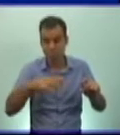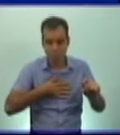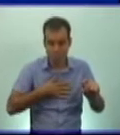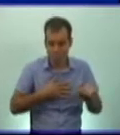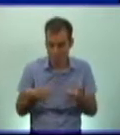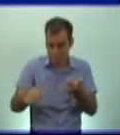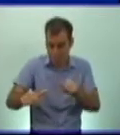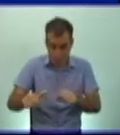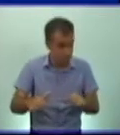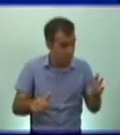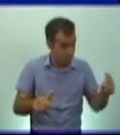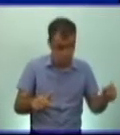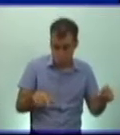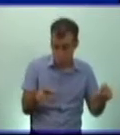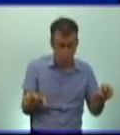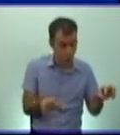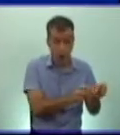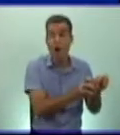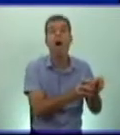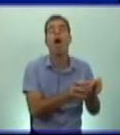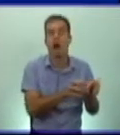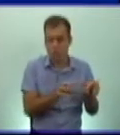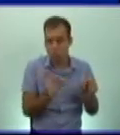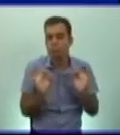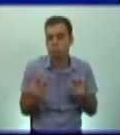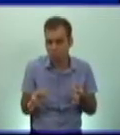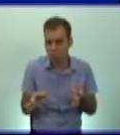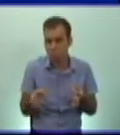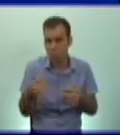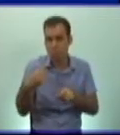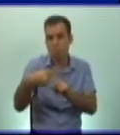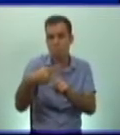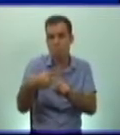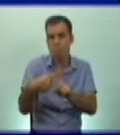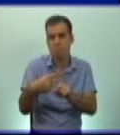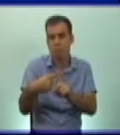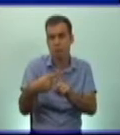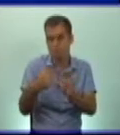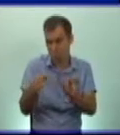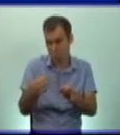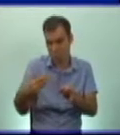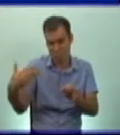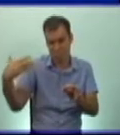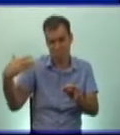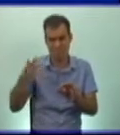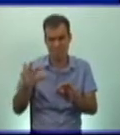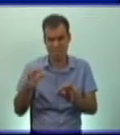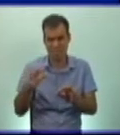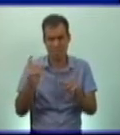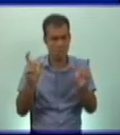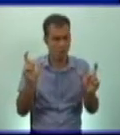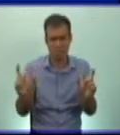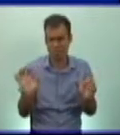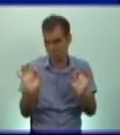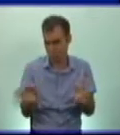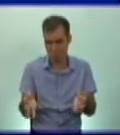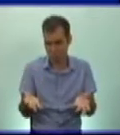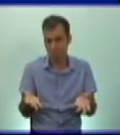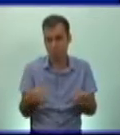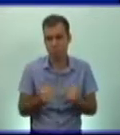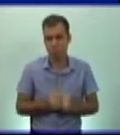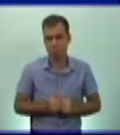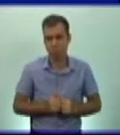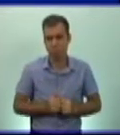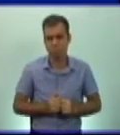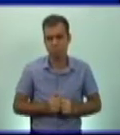productos, separadas estas, como ustedes observaron, por un signo más, igual que hacíamos en los esquemas con palabras, y las sustancias, reaccionantes y